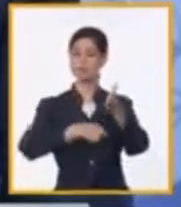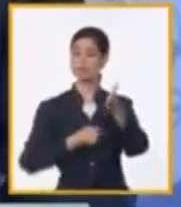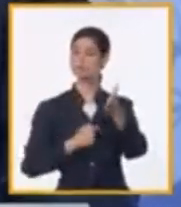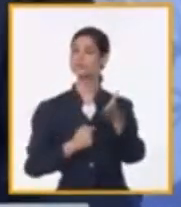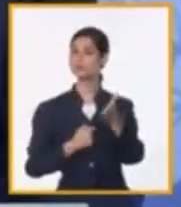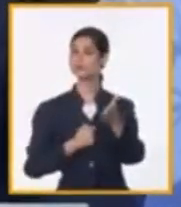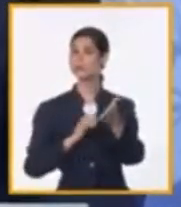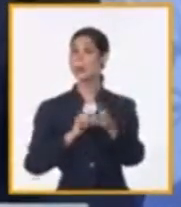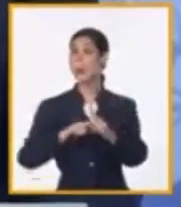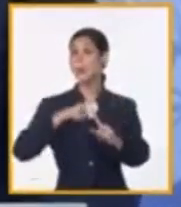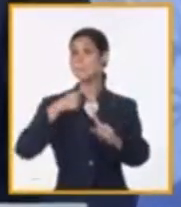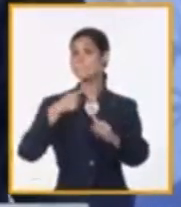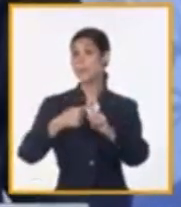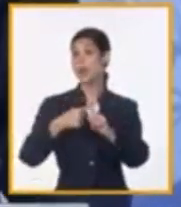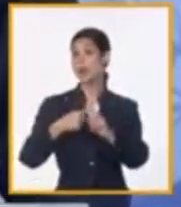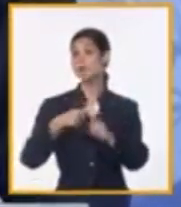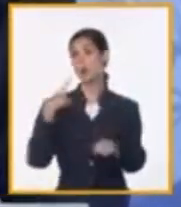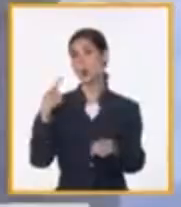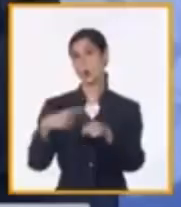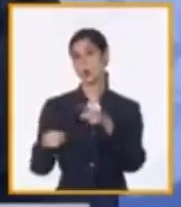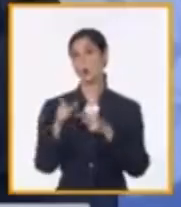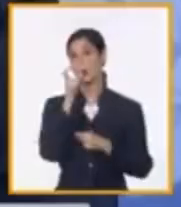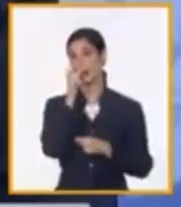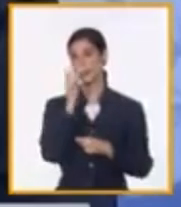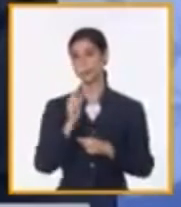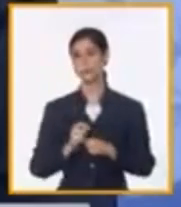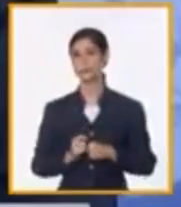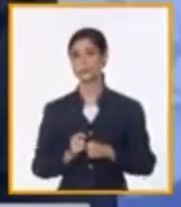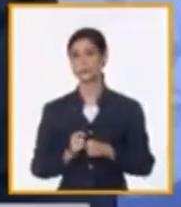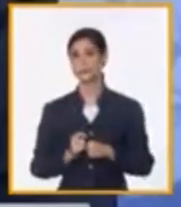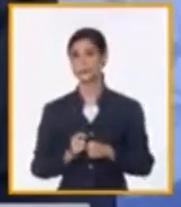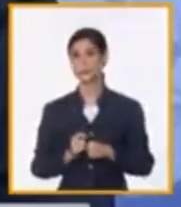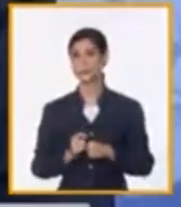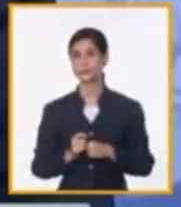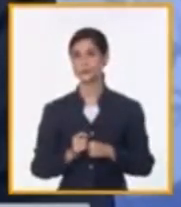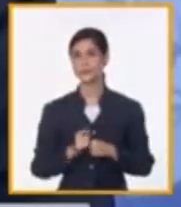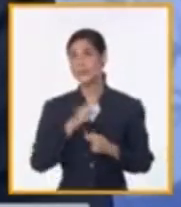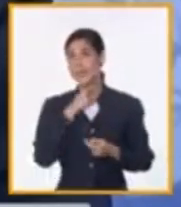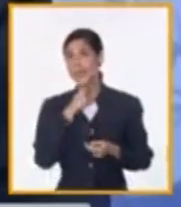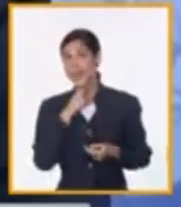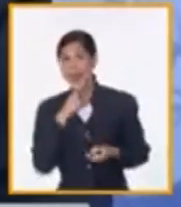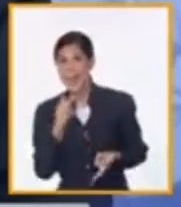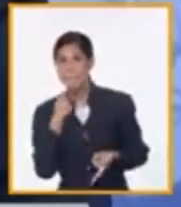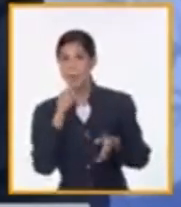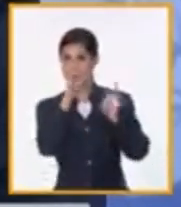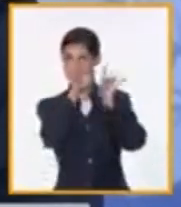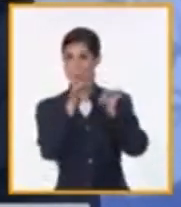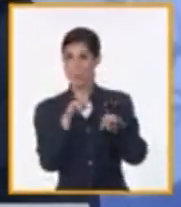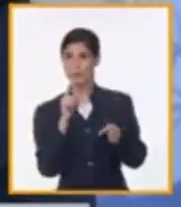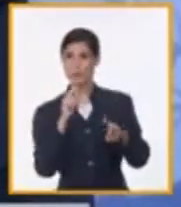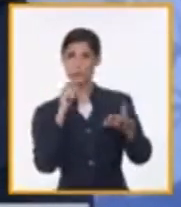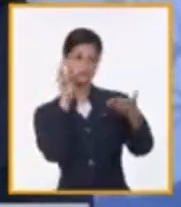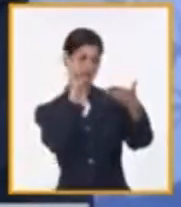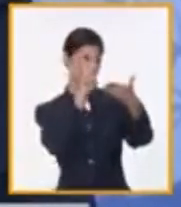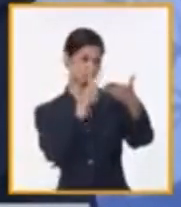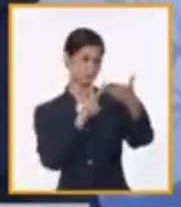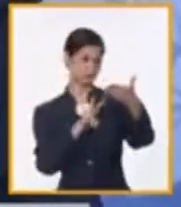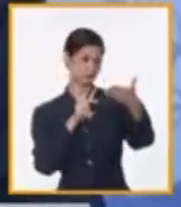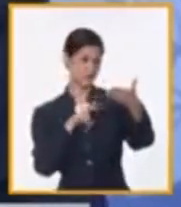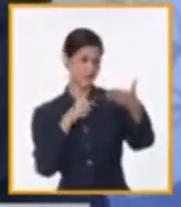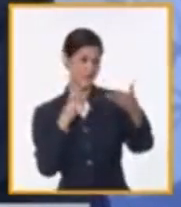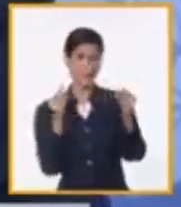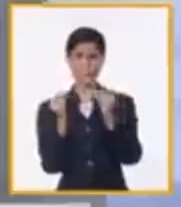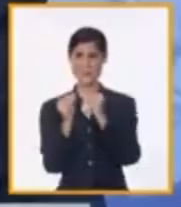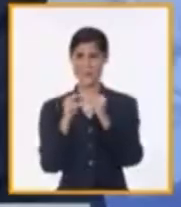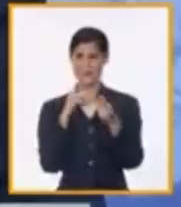del señor González Urrutia en ninguna de las líneas de ese documento aparece nada relacionado con personas privadas